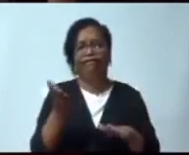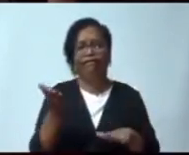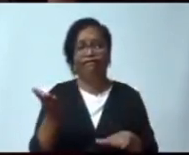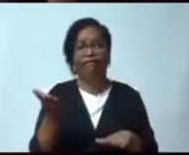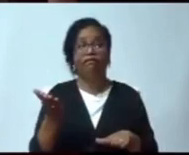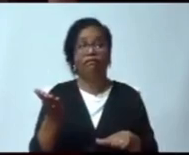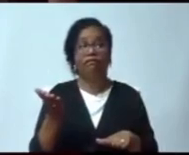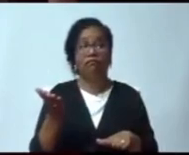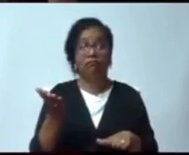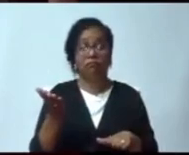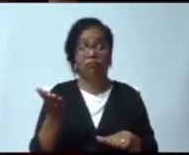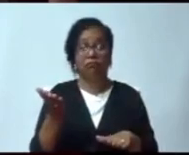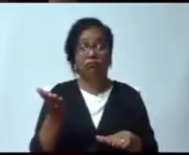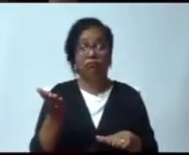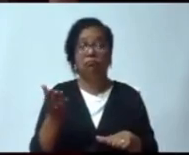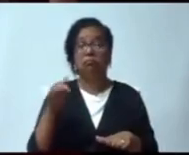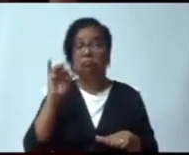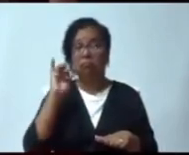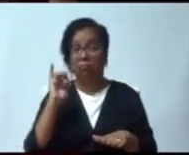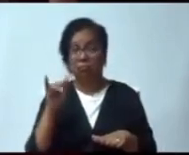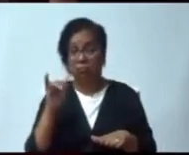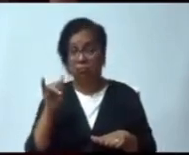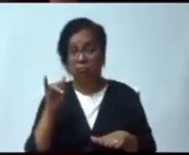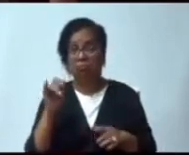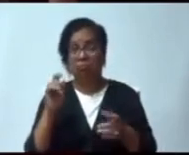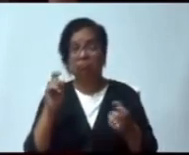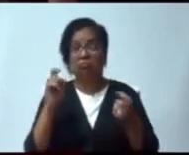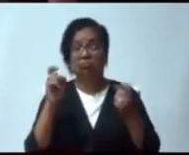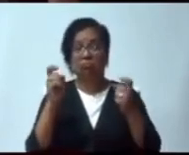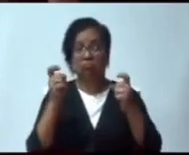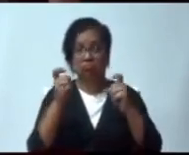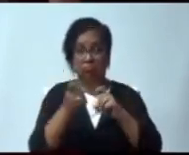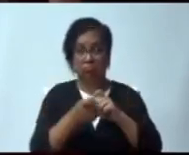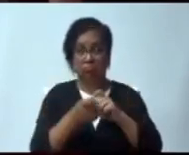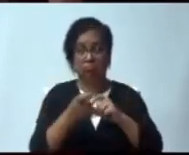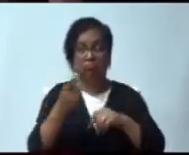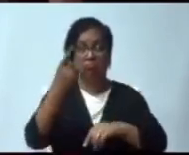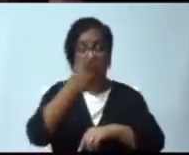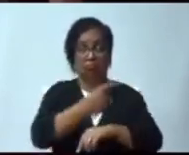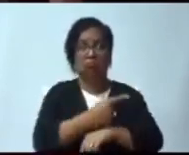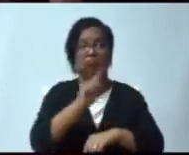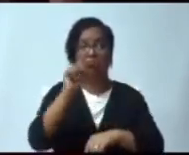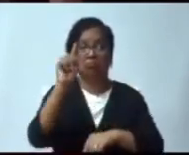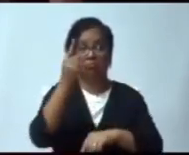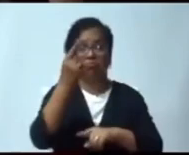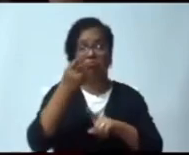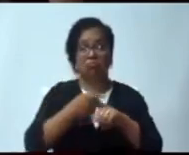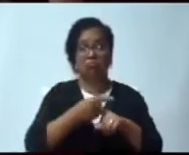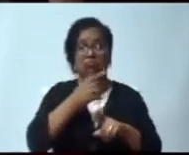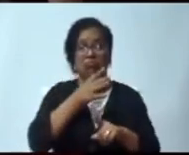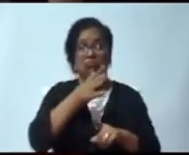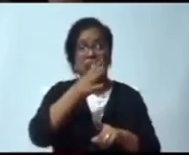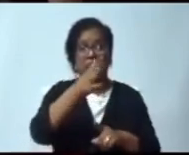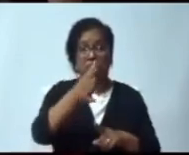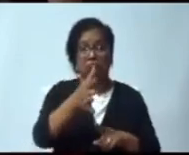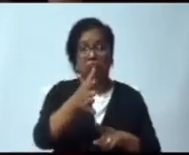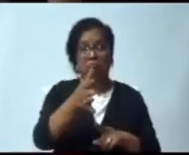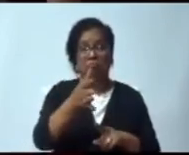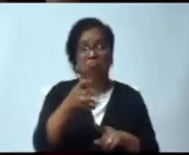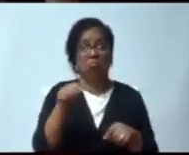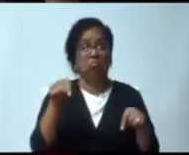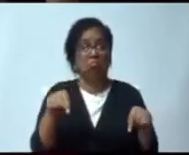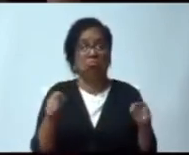Tan pronto se modificó esto, el día primero de mayo pasa sin pena ni gloria en